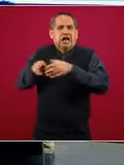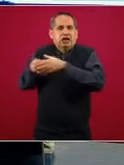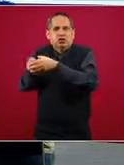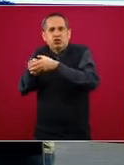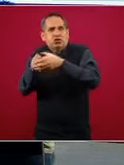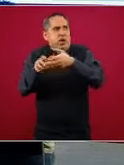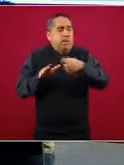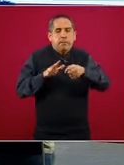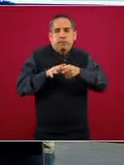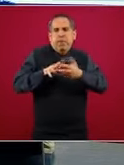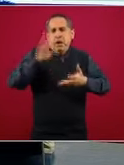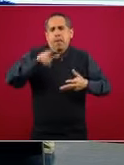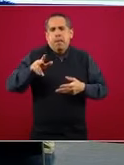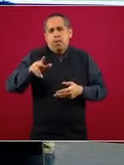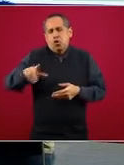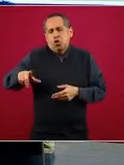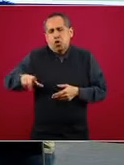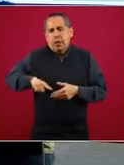públicas.